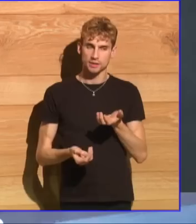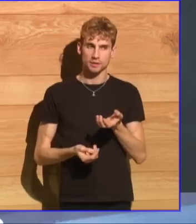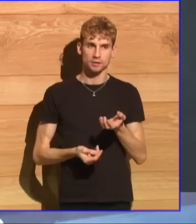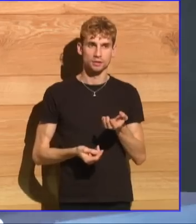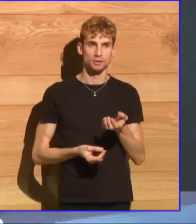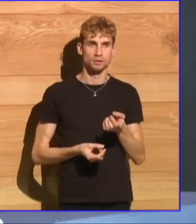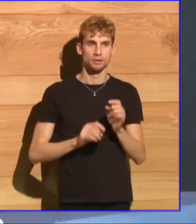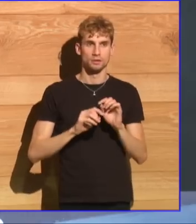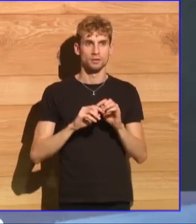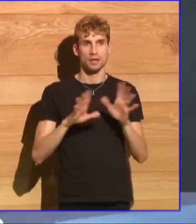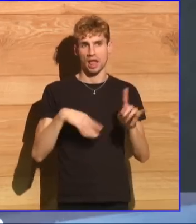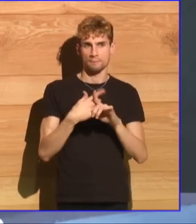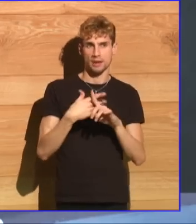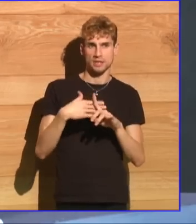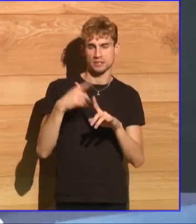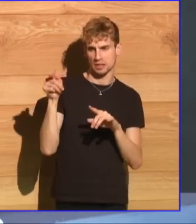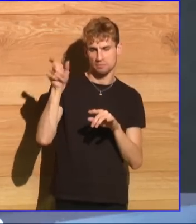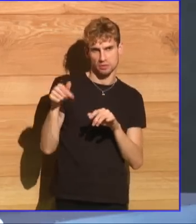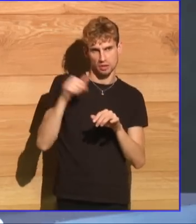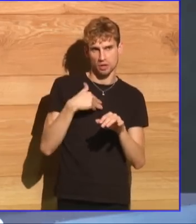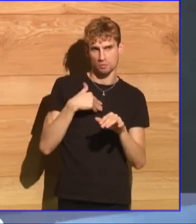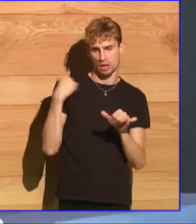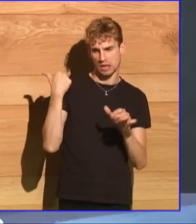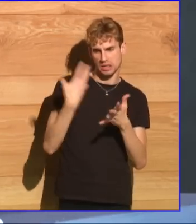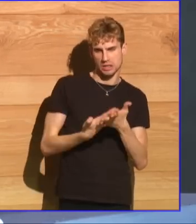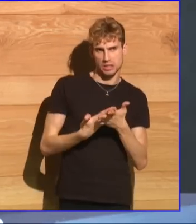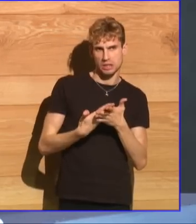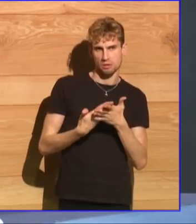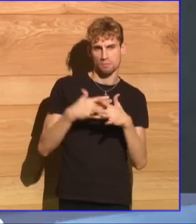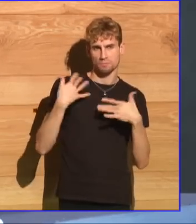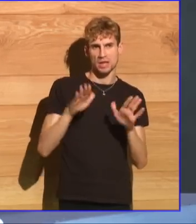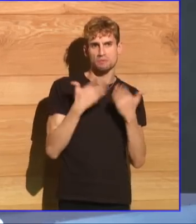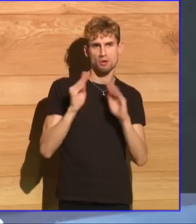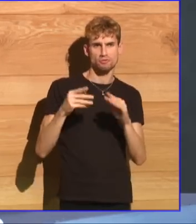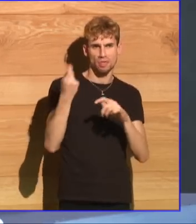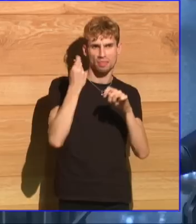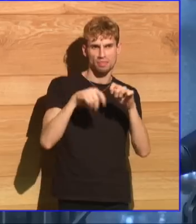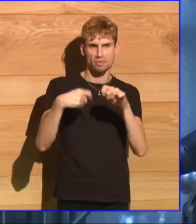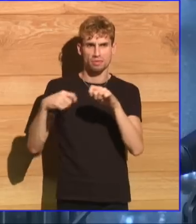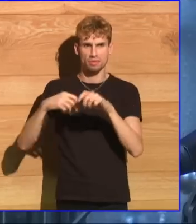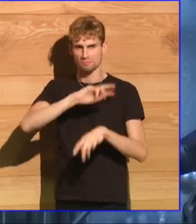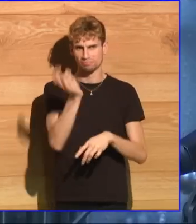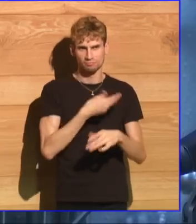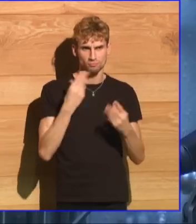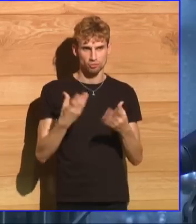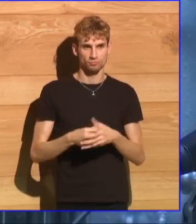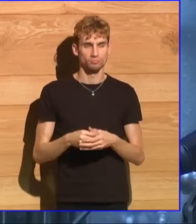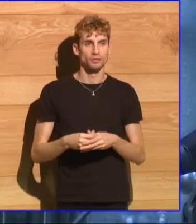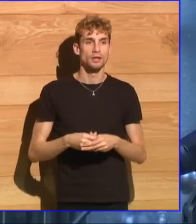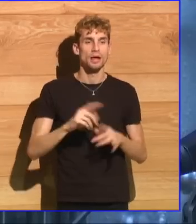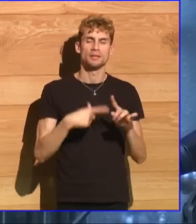llevaba ya un par de décadas siendo un bestseller, ¿eh? Sí. Y con Sí. Coma y con tantísimas películas. Y la peli esta que también salía sin Connery, ¿cómo se